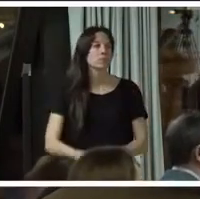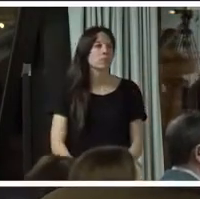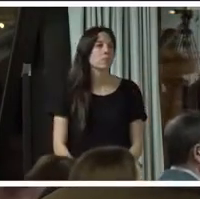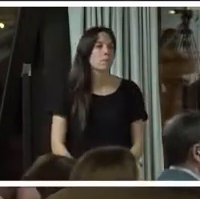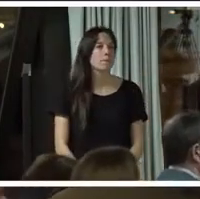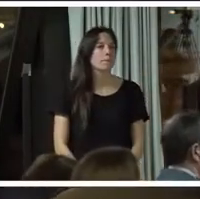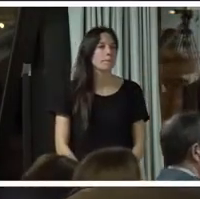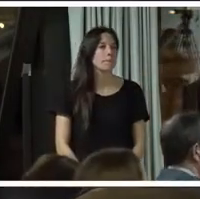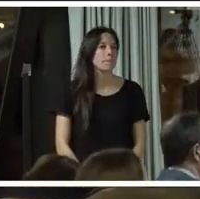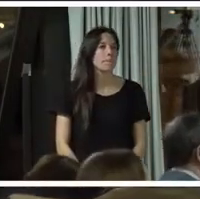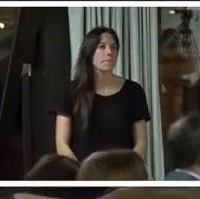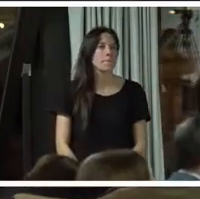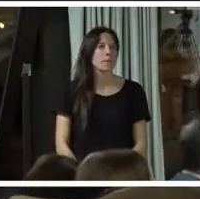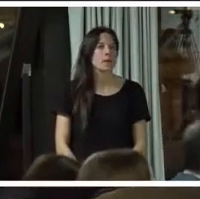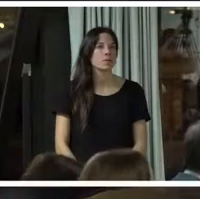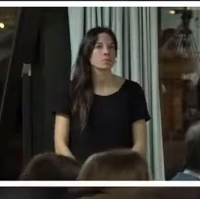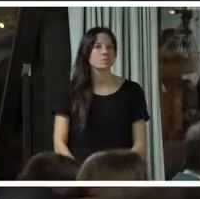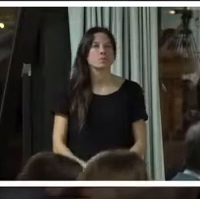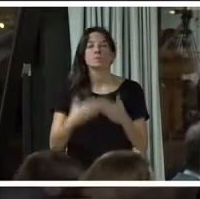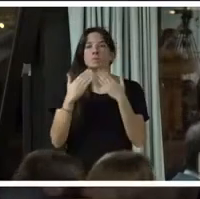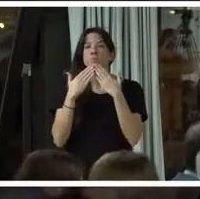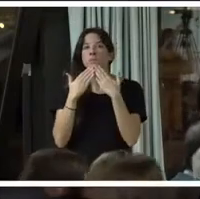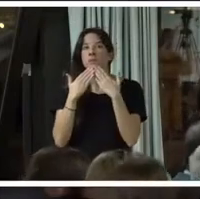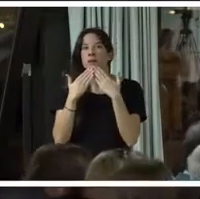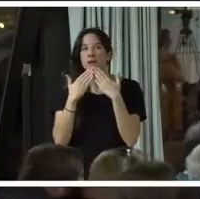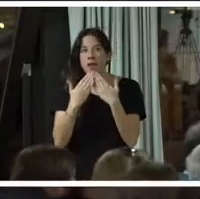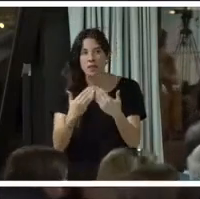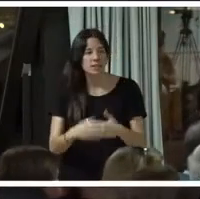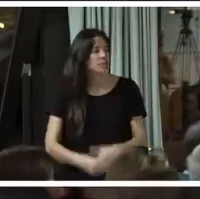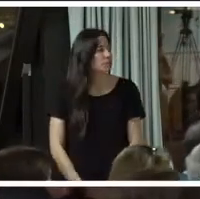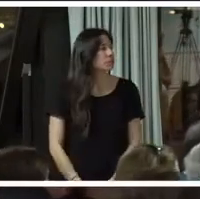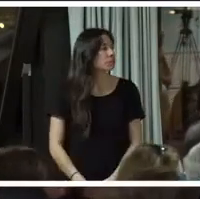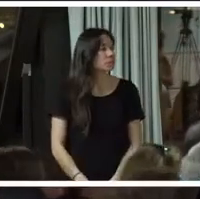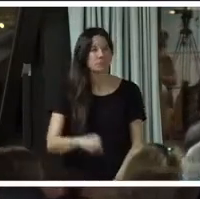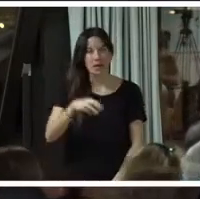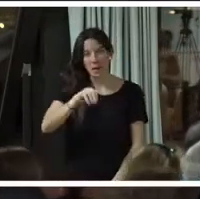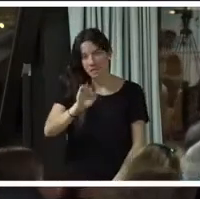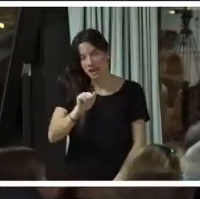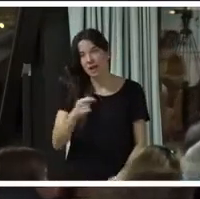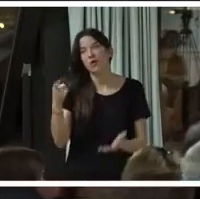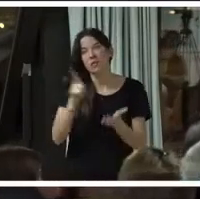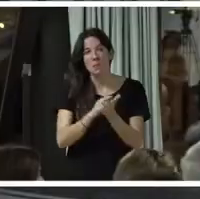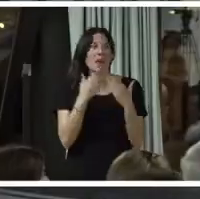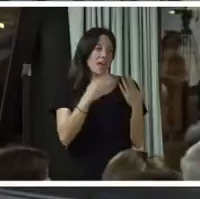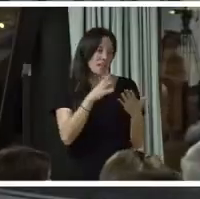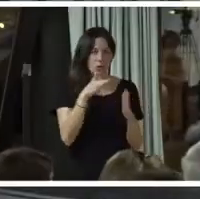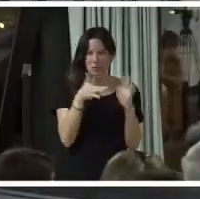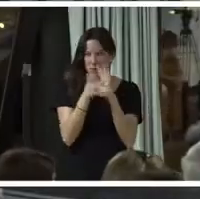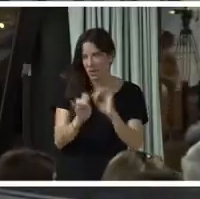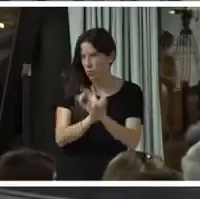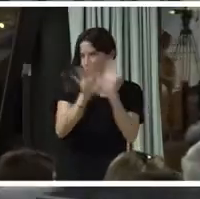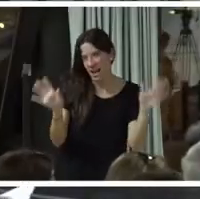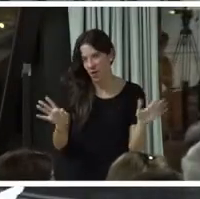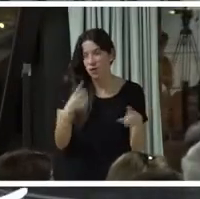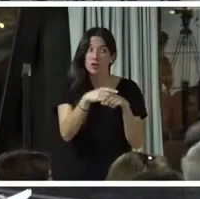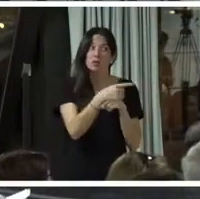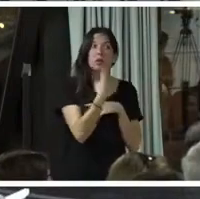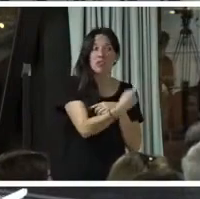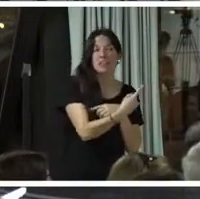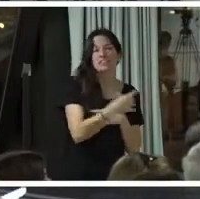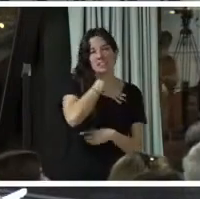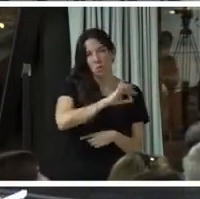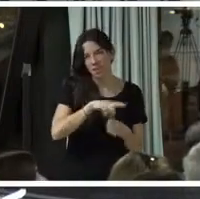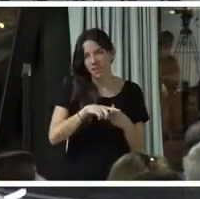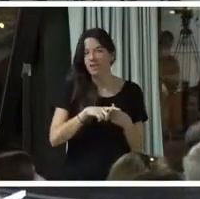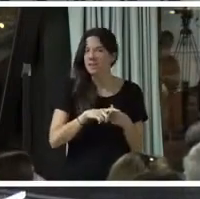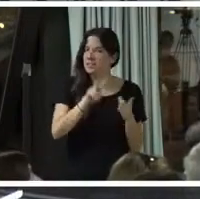gracias Gracias Amira eh de nuevo Te agradezco la claridad me quedo lo que dices es posible es